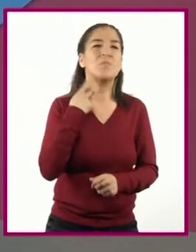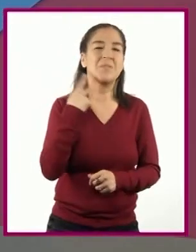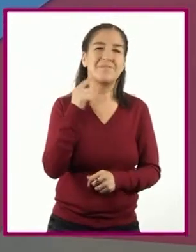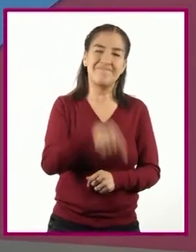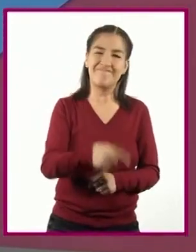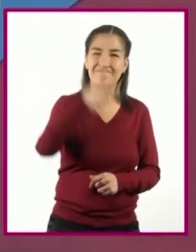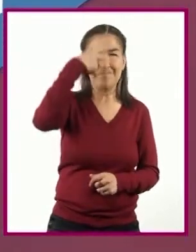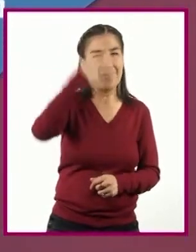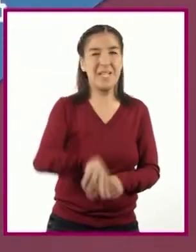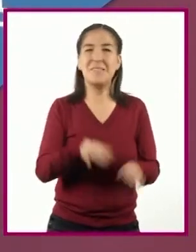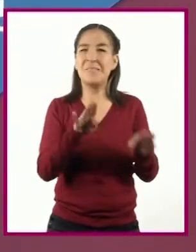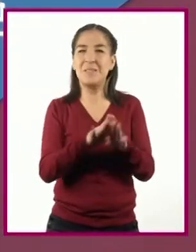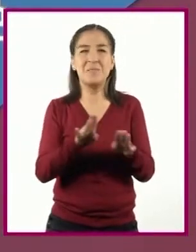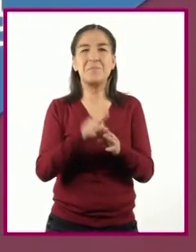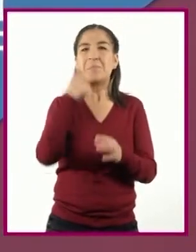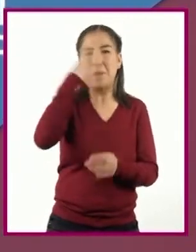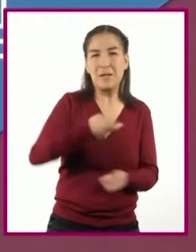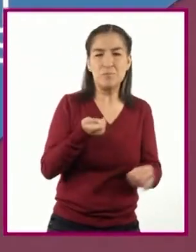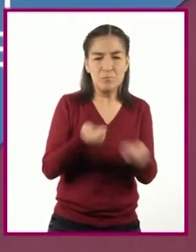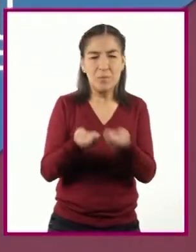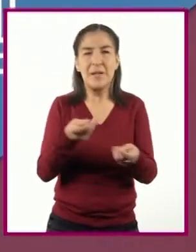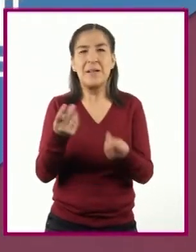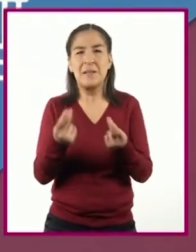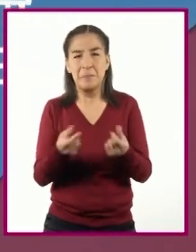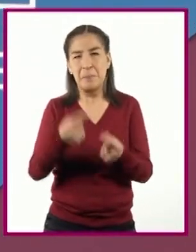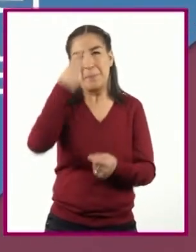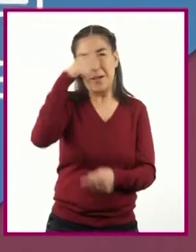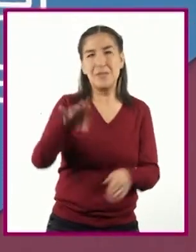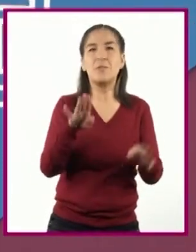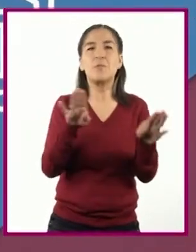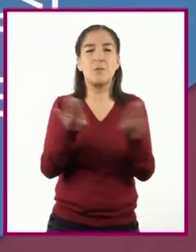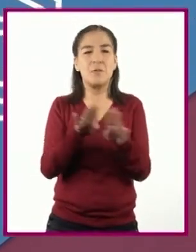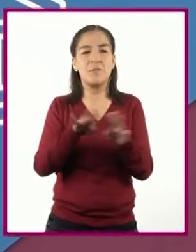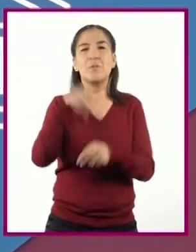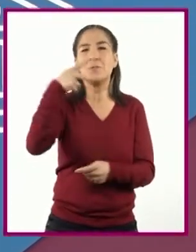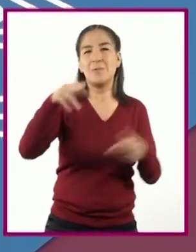Estado mexicano para movilizar los recursos de la